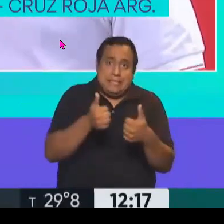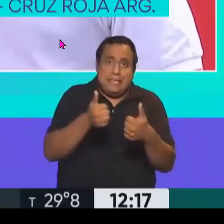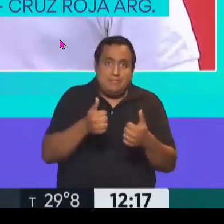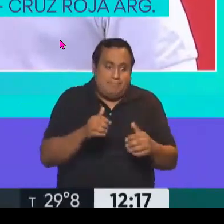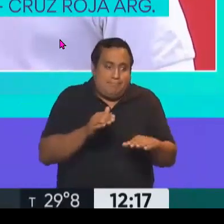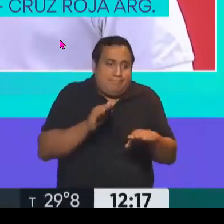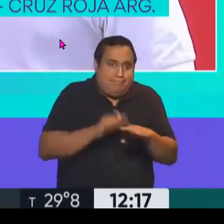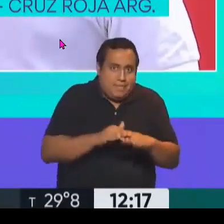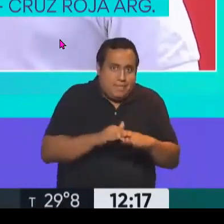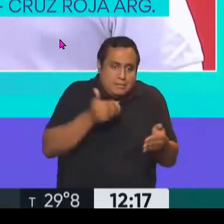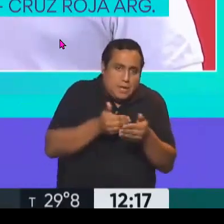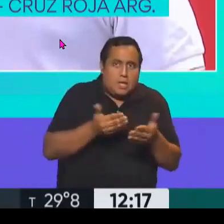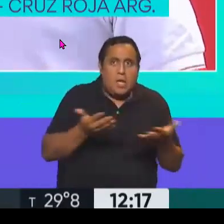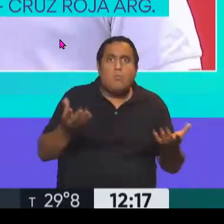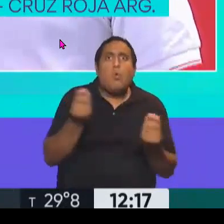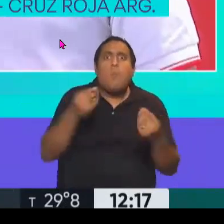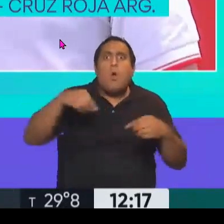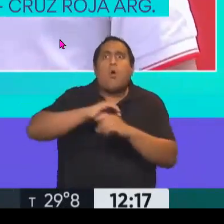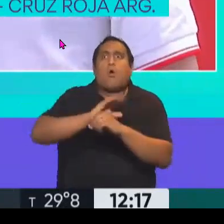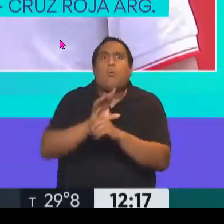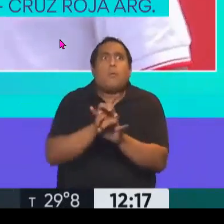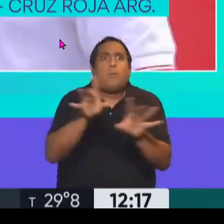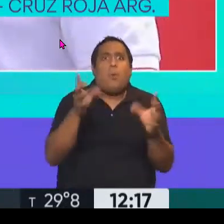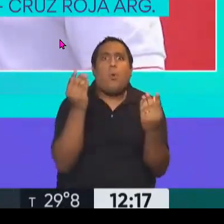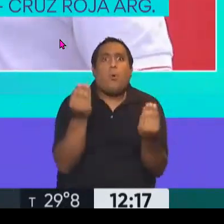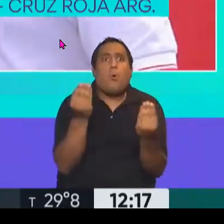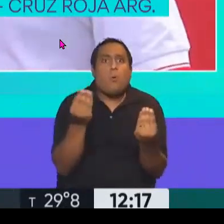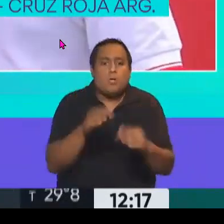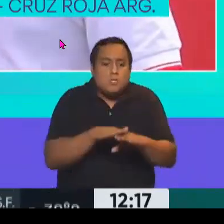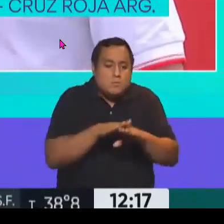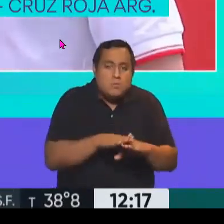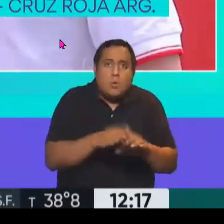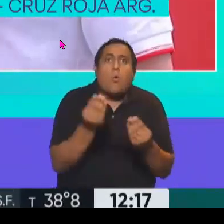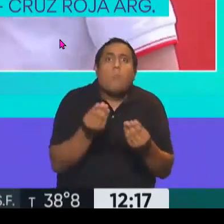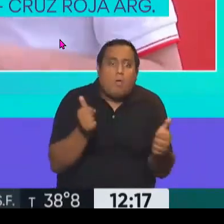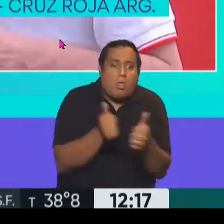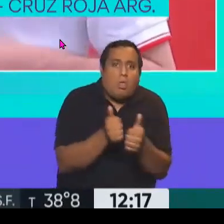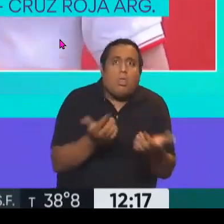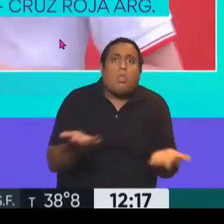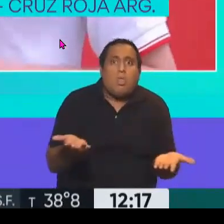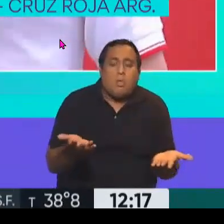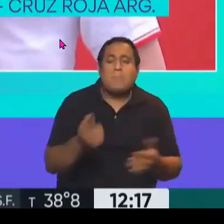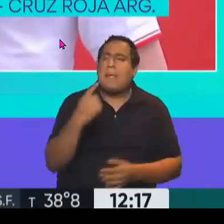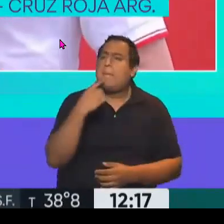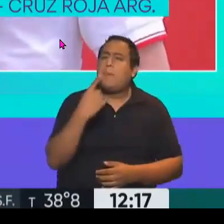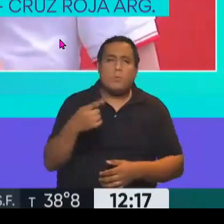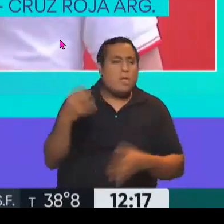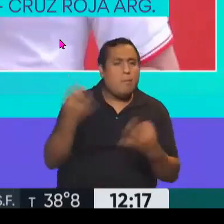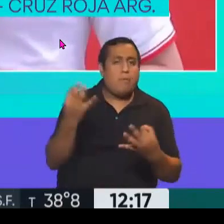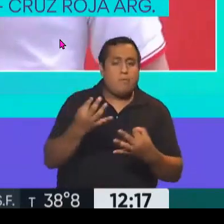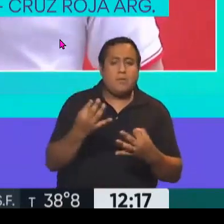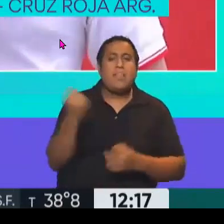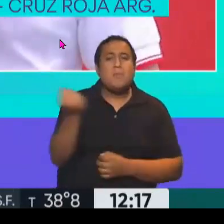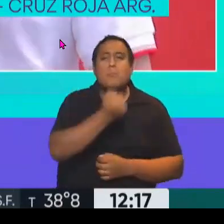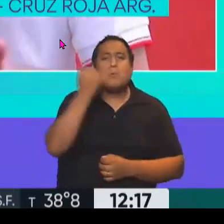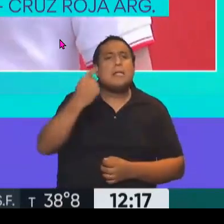de cercanía. ¿Cómo actuar en plena pandemia para realizar una RCP? Bien, es excelente pregunta.